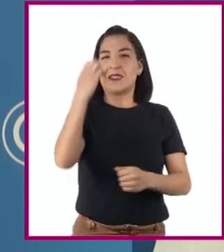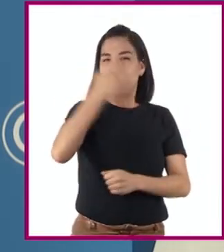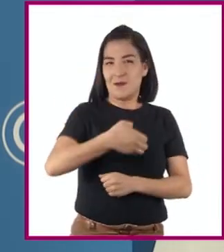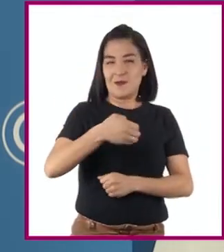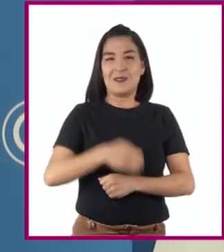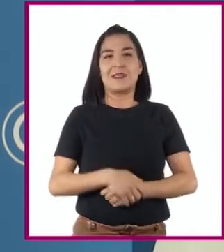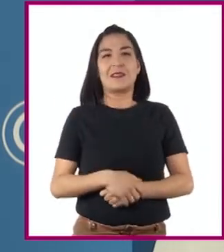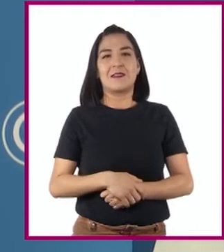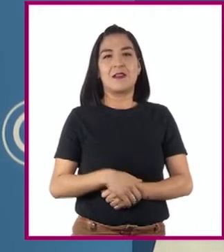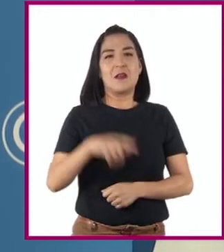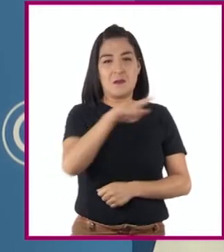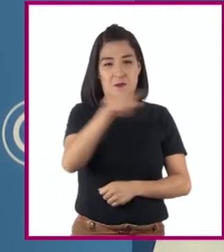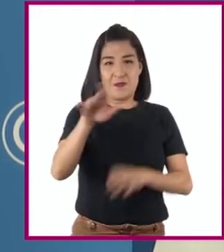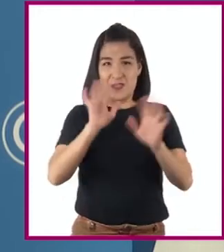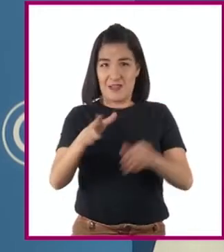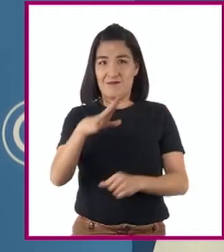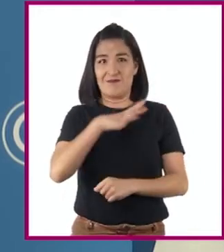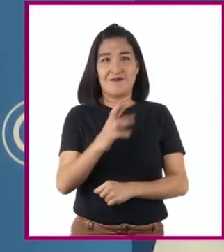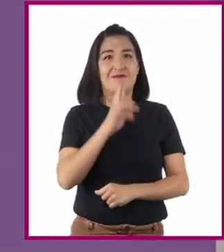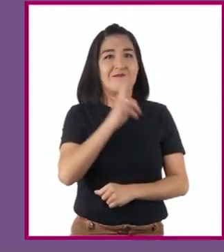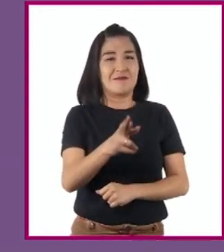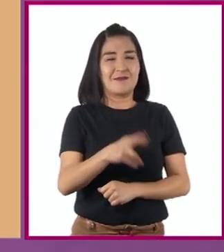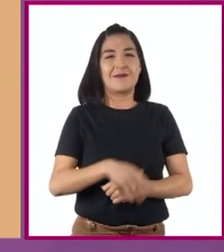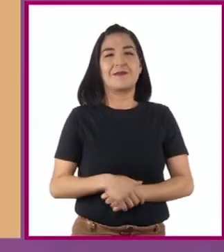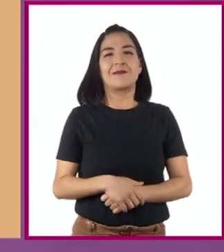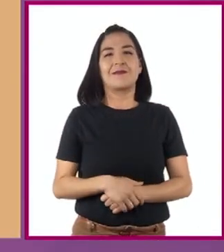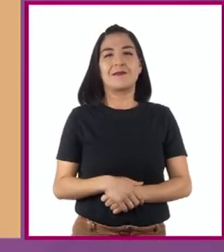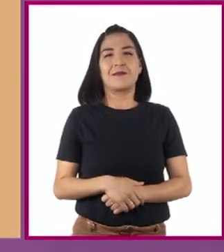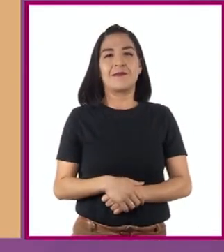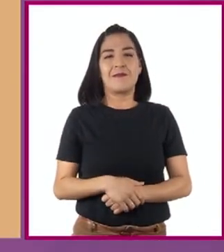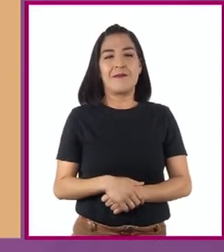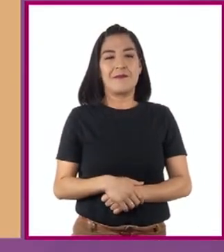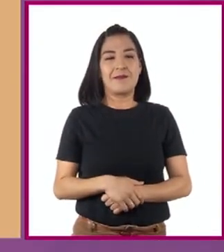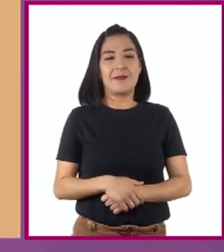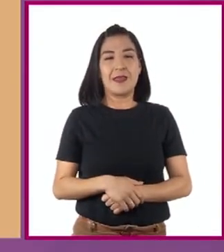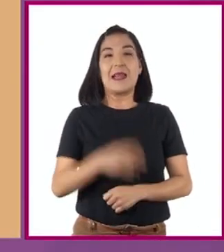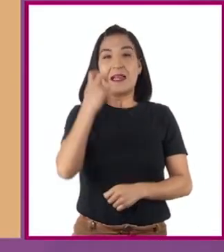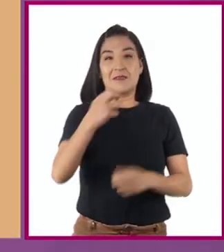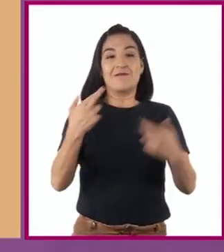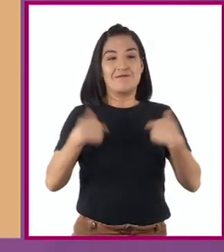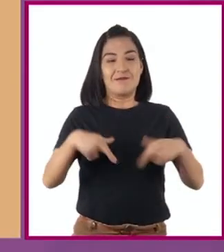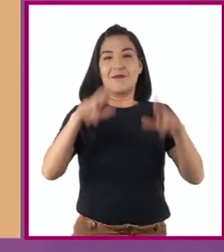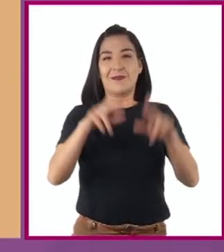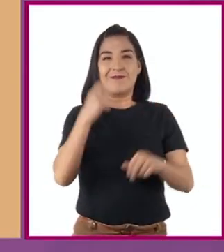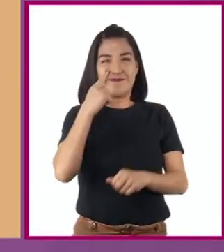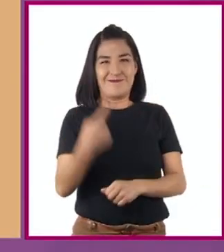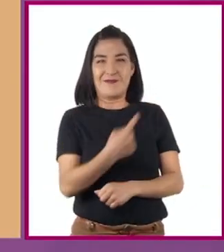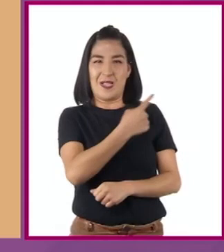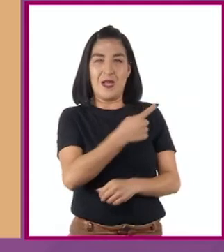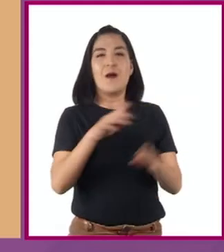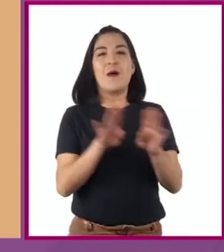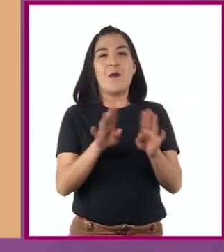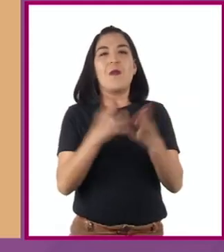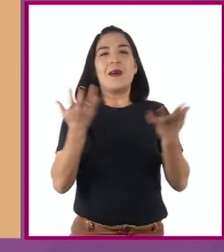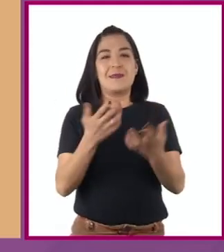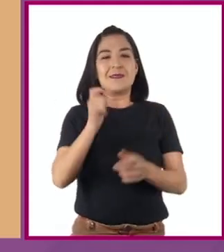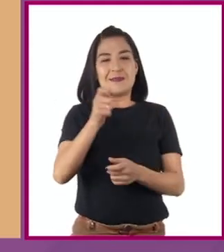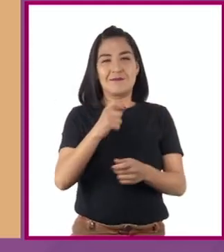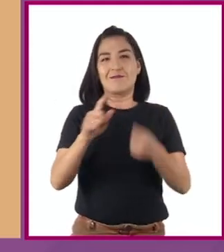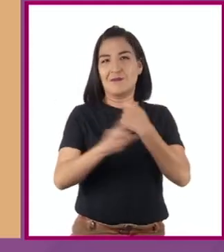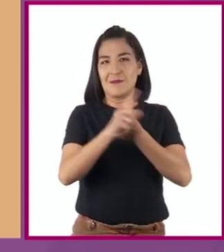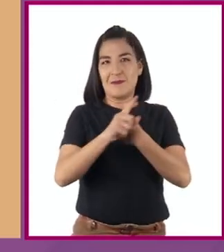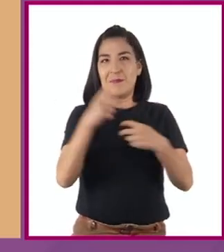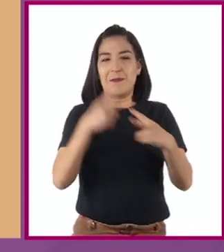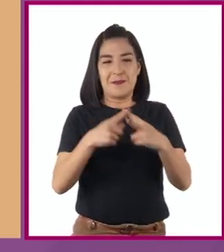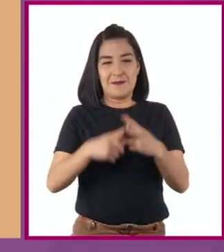ecuaciones. ¿Ustedes ya tienen las respuestas? Es así como representamos algebraicamente la situación.